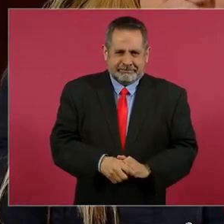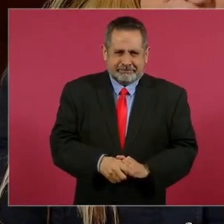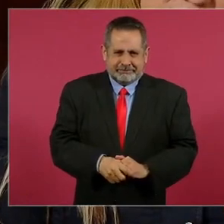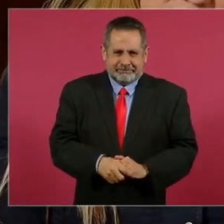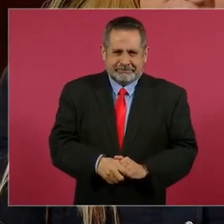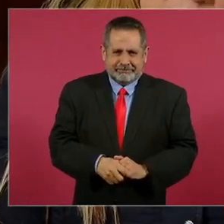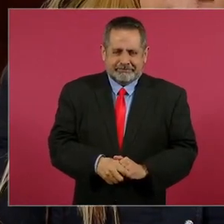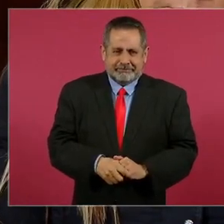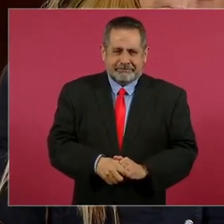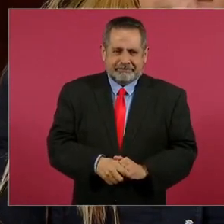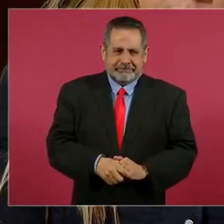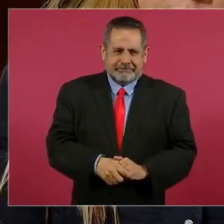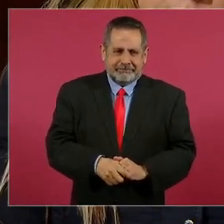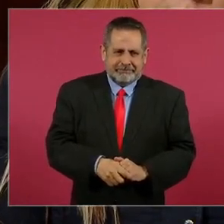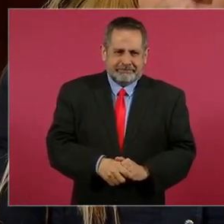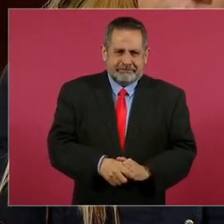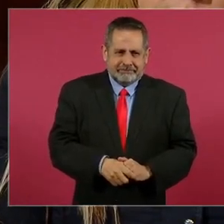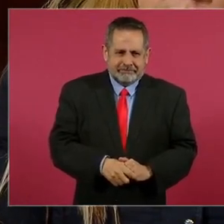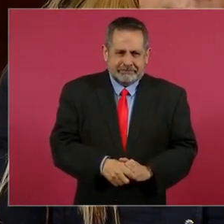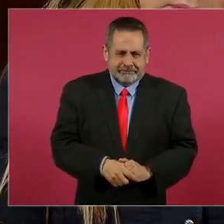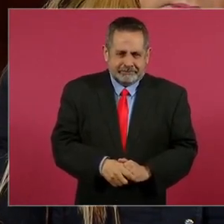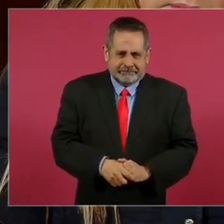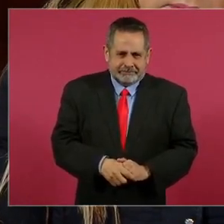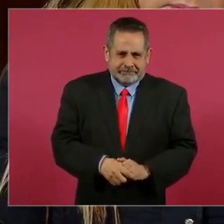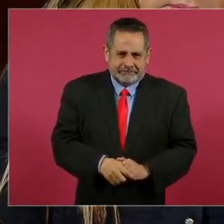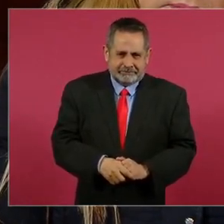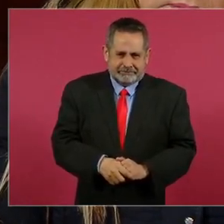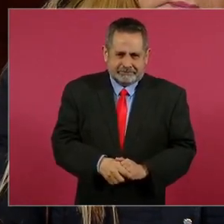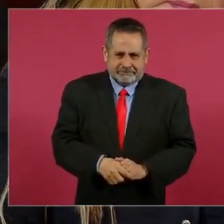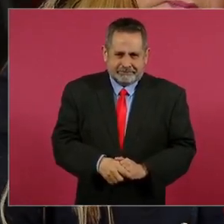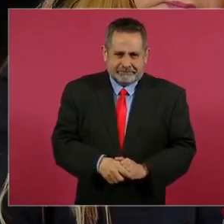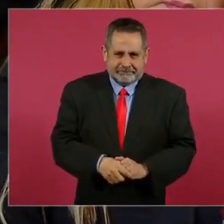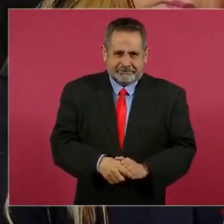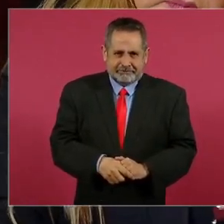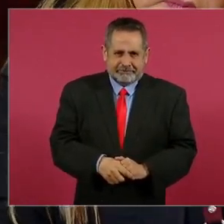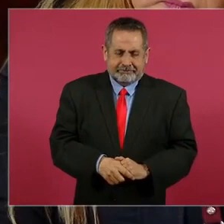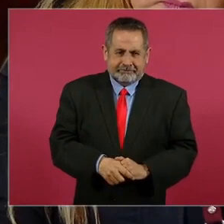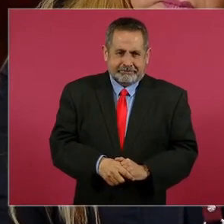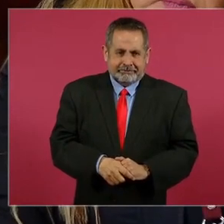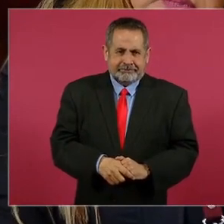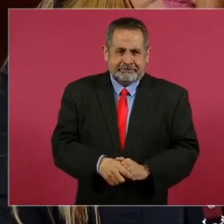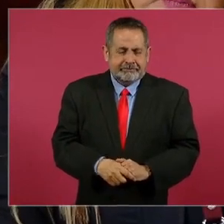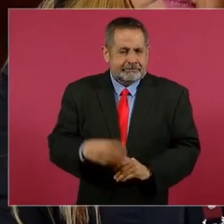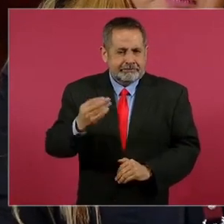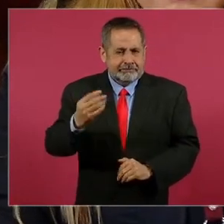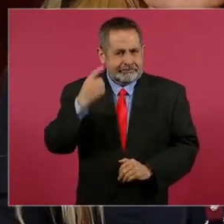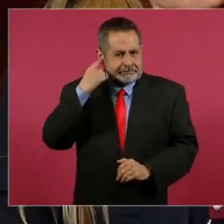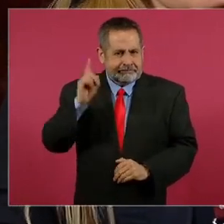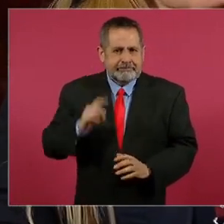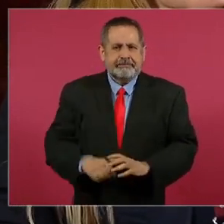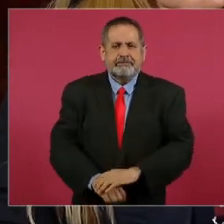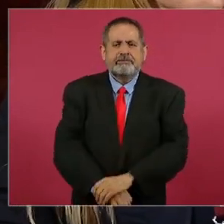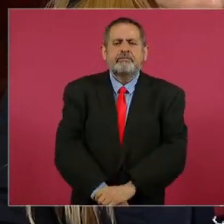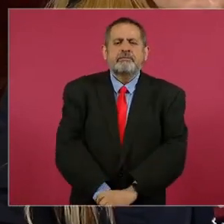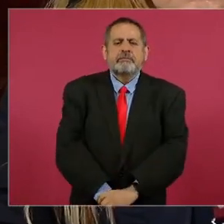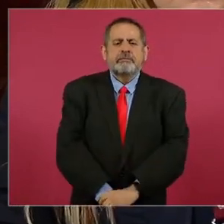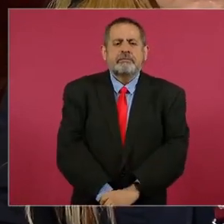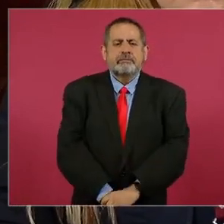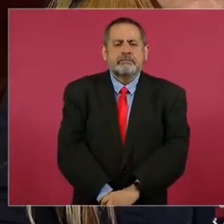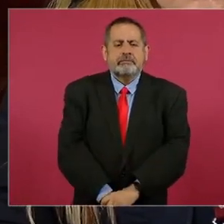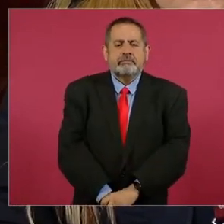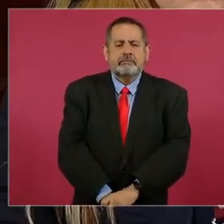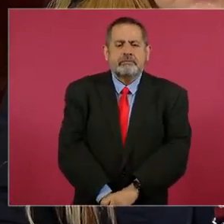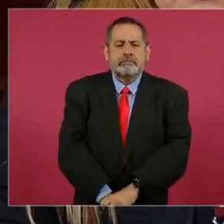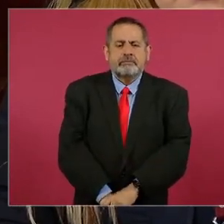tenía acceso, no había venido por eso. Cuando vi que lo que planteó Ernesto, que me pareció muy